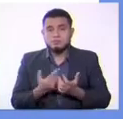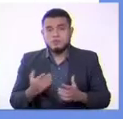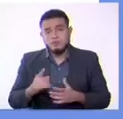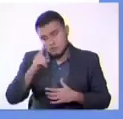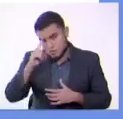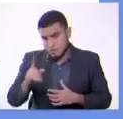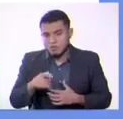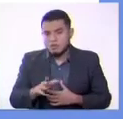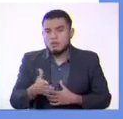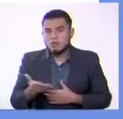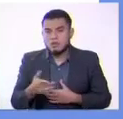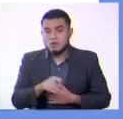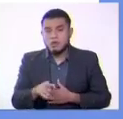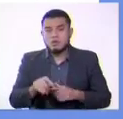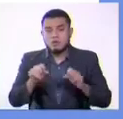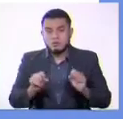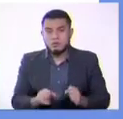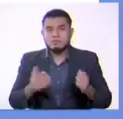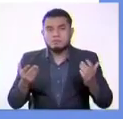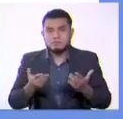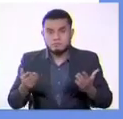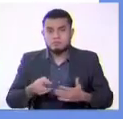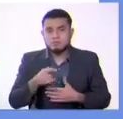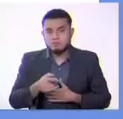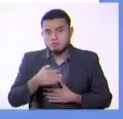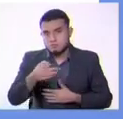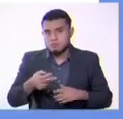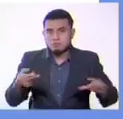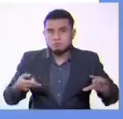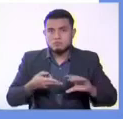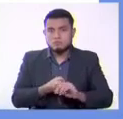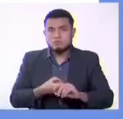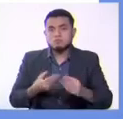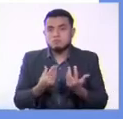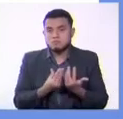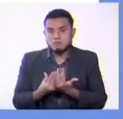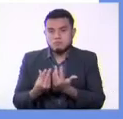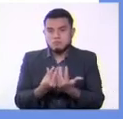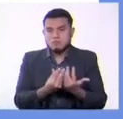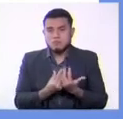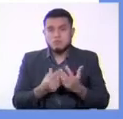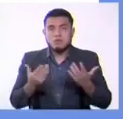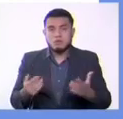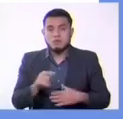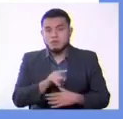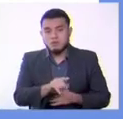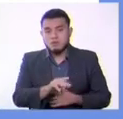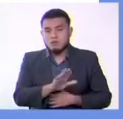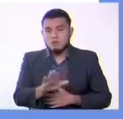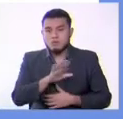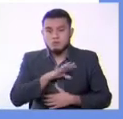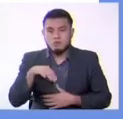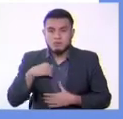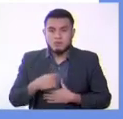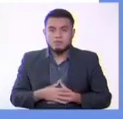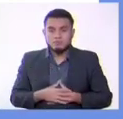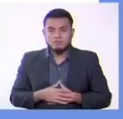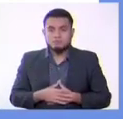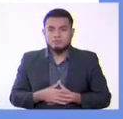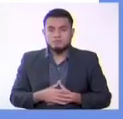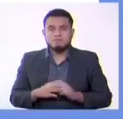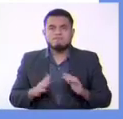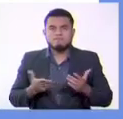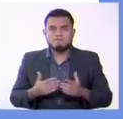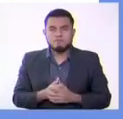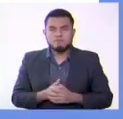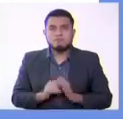de que ellos puedan reinsertarse en lo que es la sociedad y en su familia. ¿Para qué?